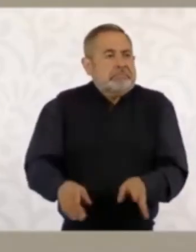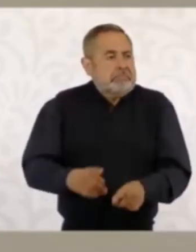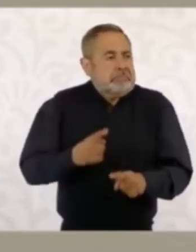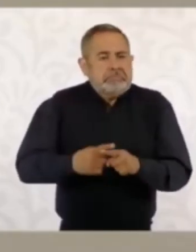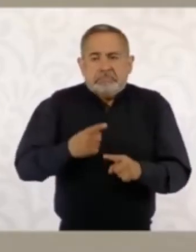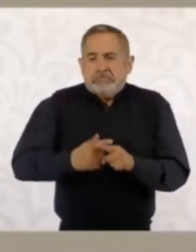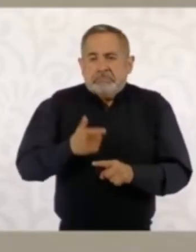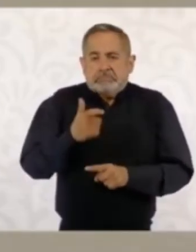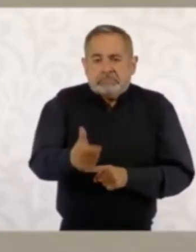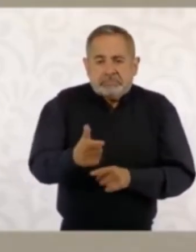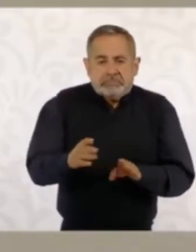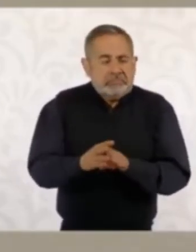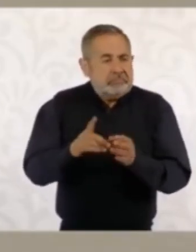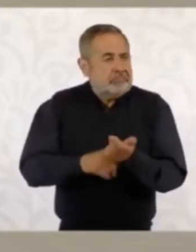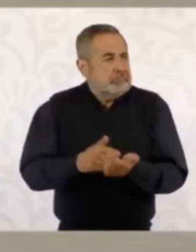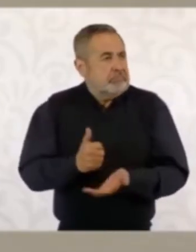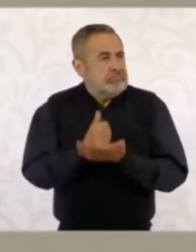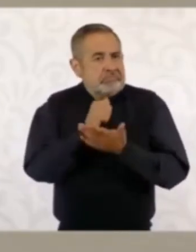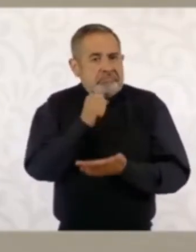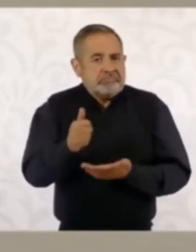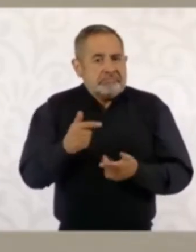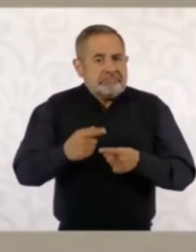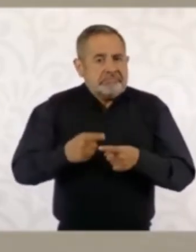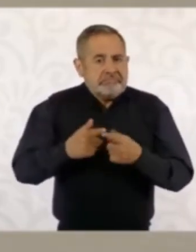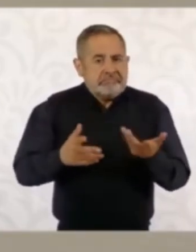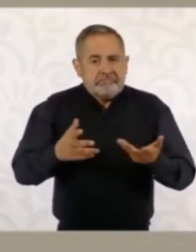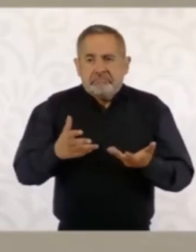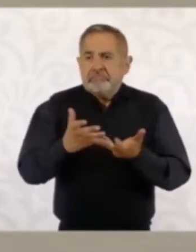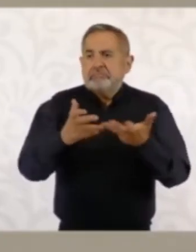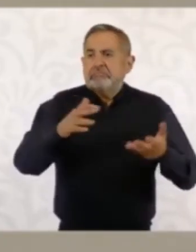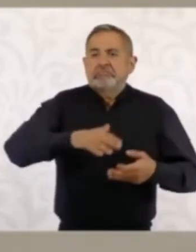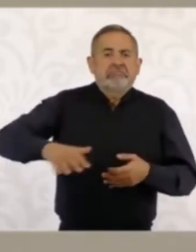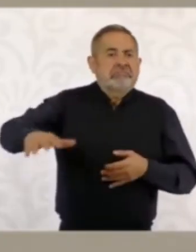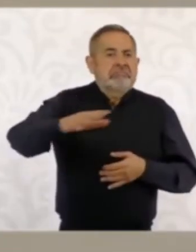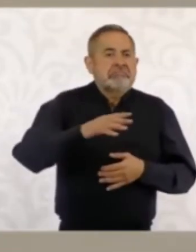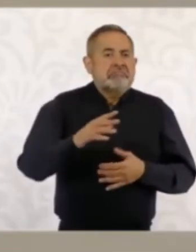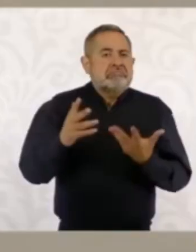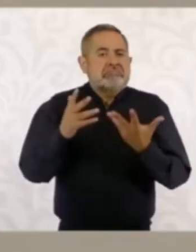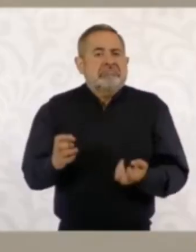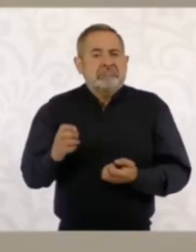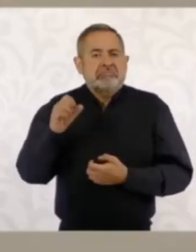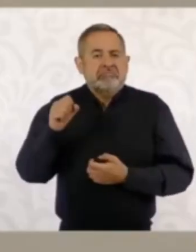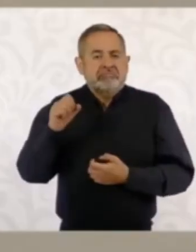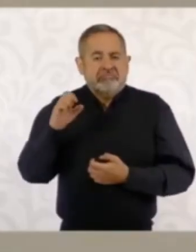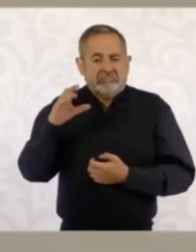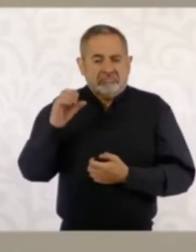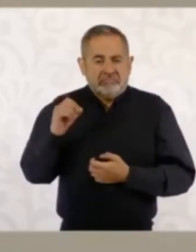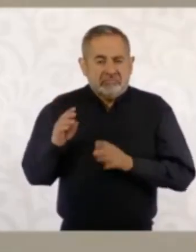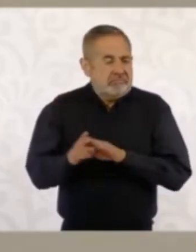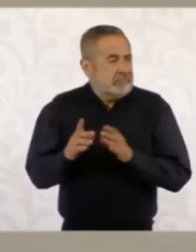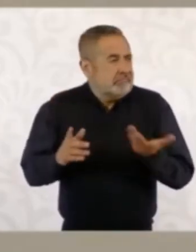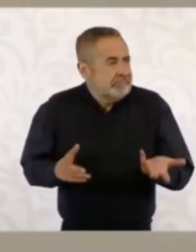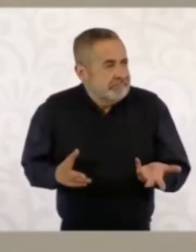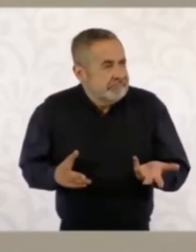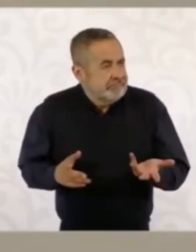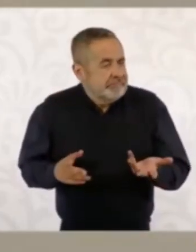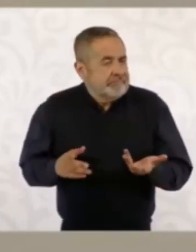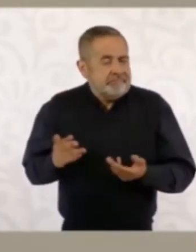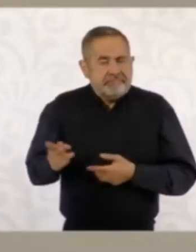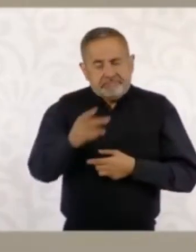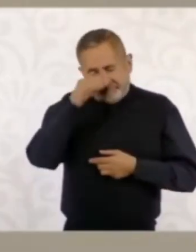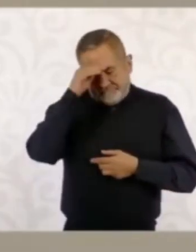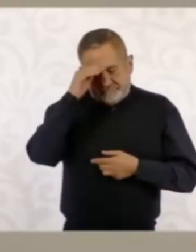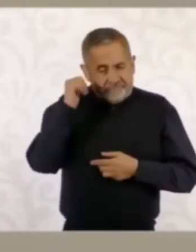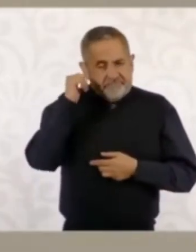ya prácticamente se vuelven estériles en todo sentido. Entonces, preguntarle concretamente si se tiene planeado